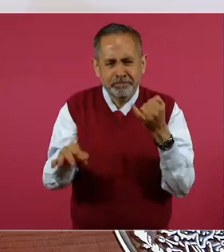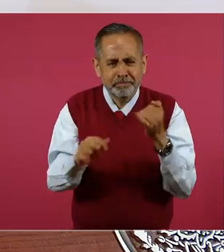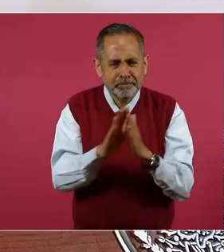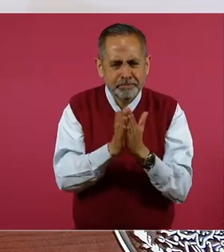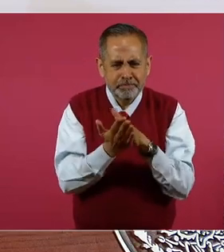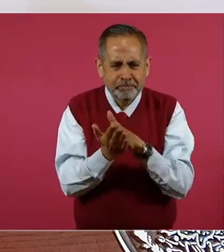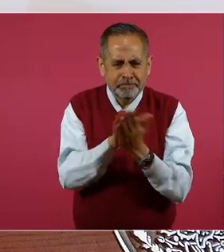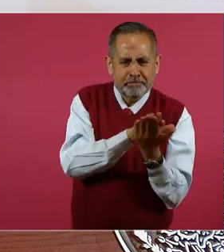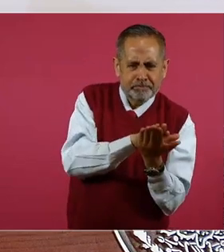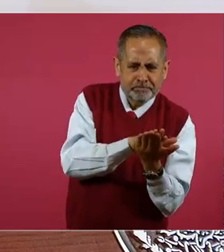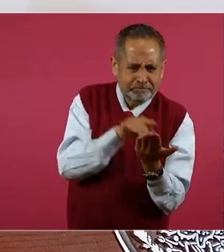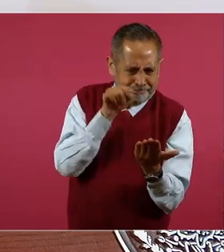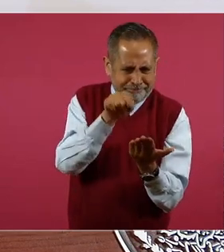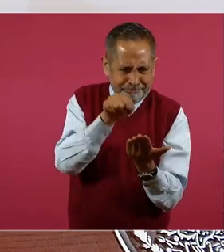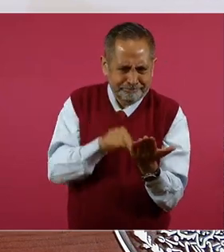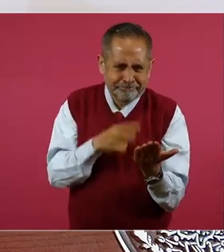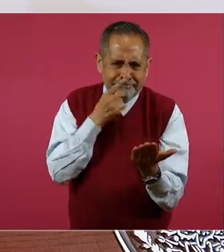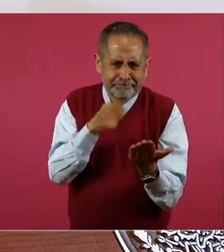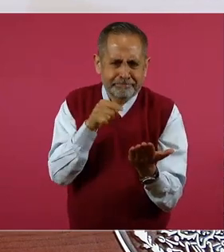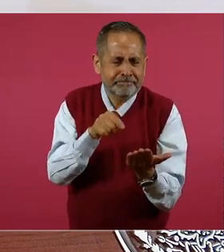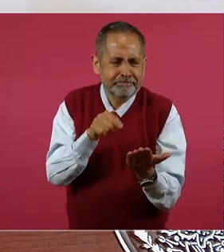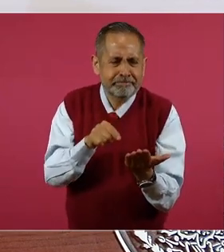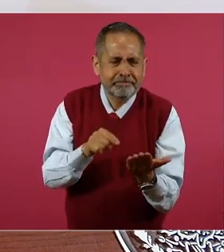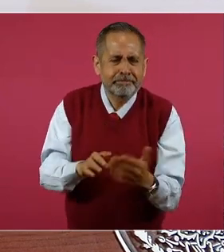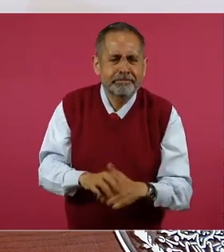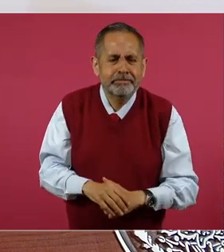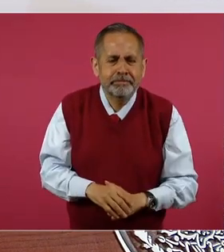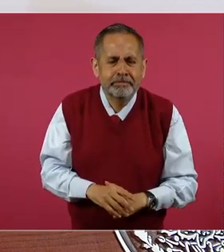libro, o en